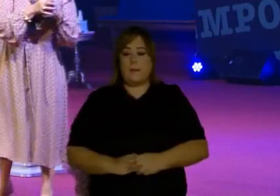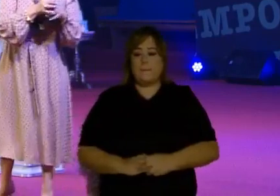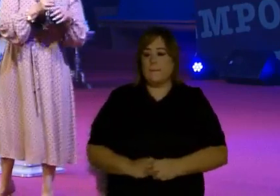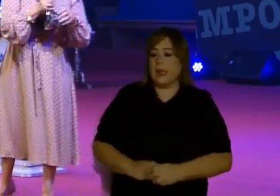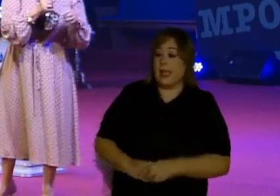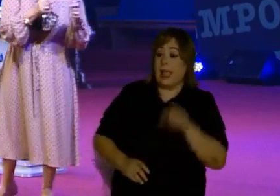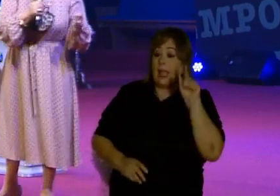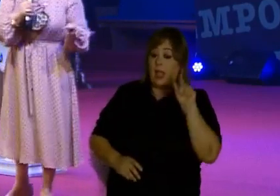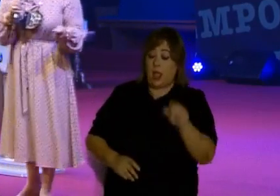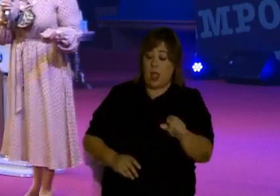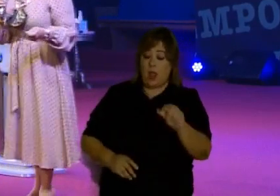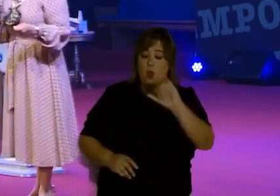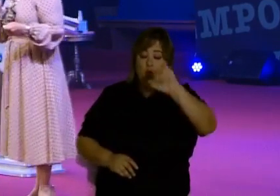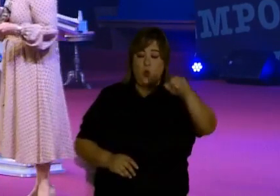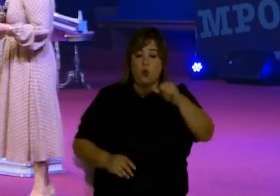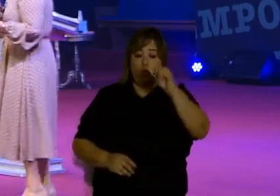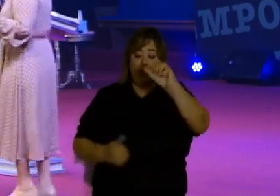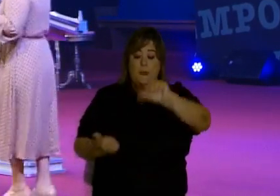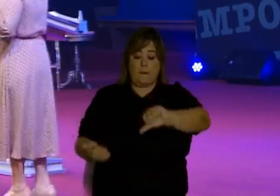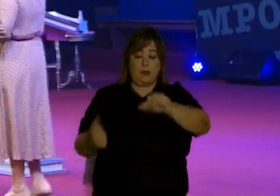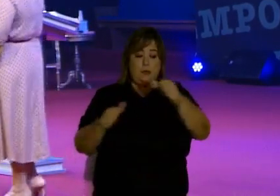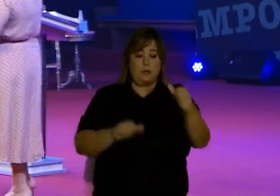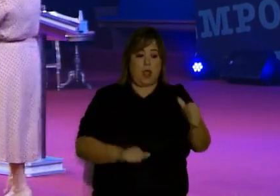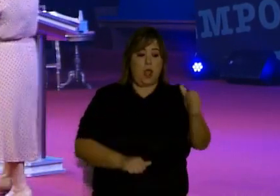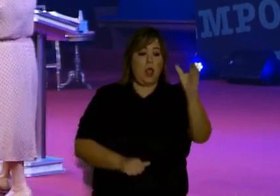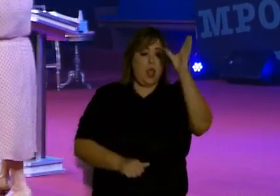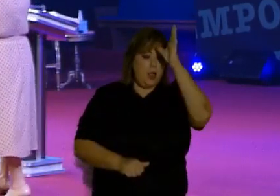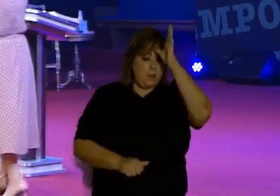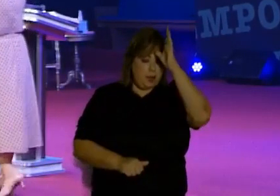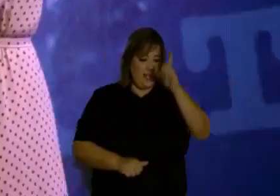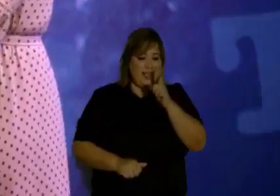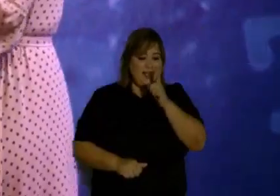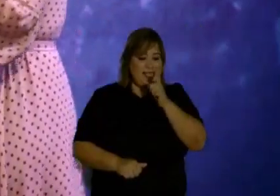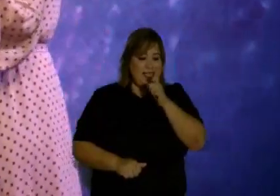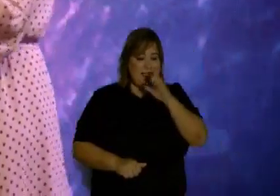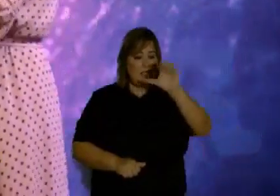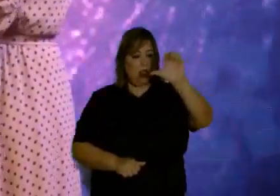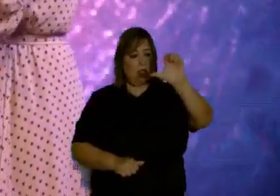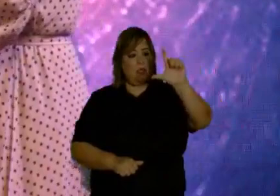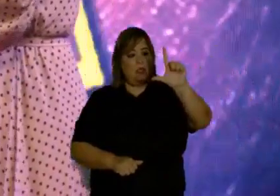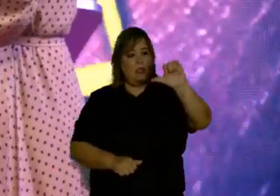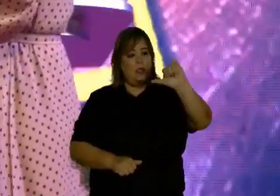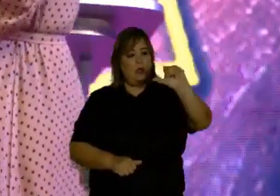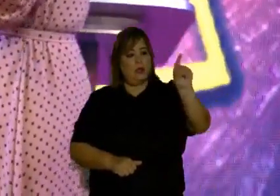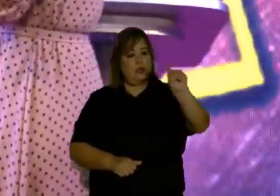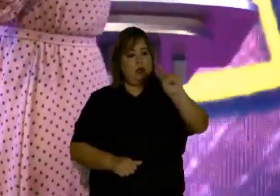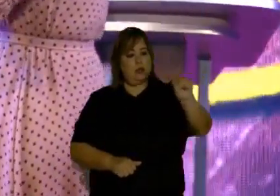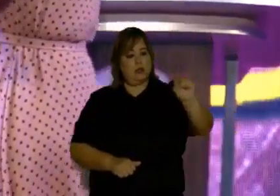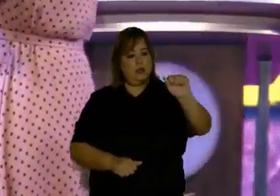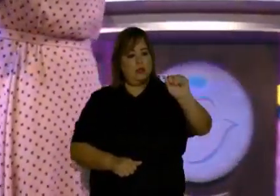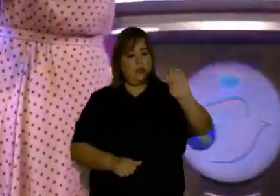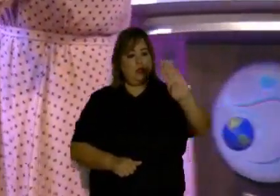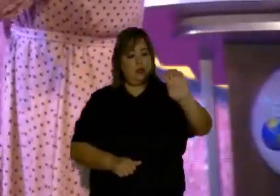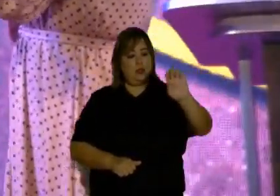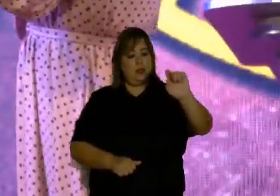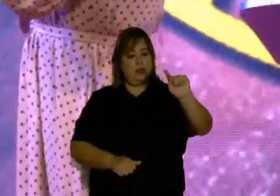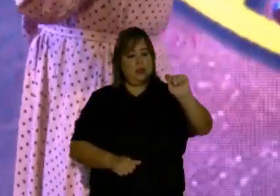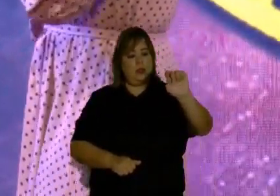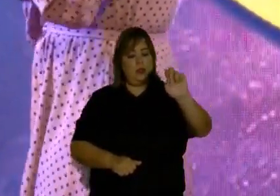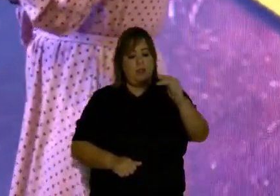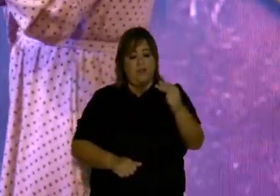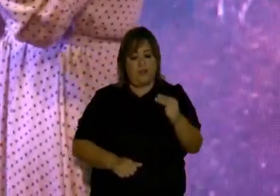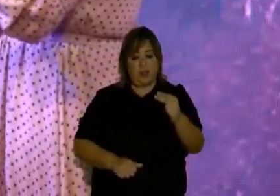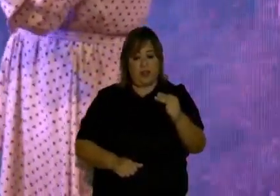Elizabeth, y fue quien, cuando María no sabía lo que estaba pasando, porque no había email, no